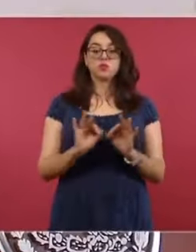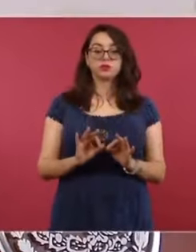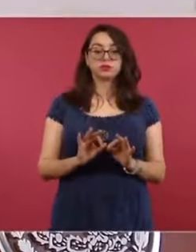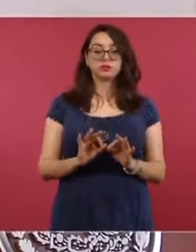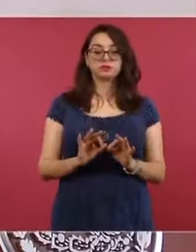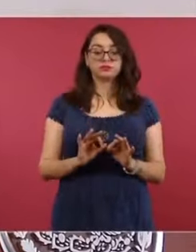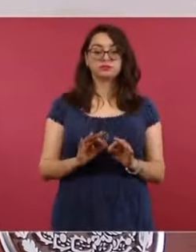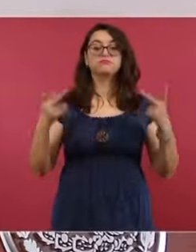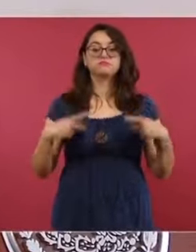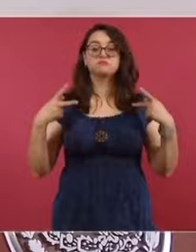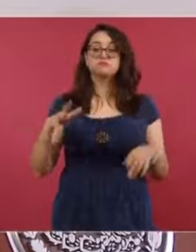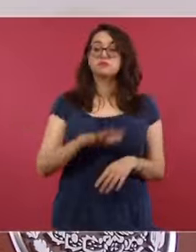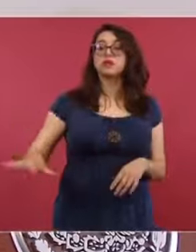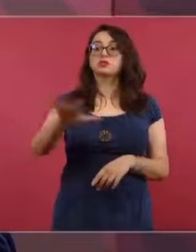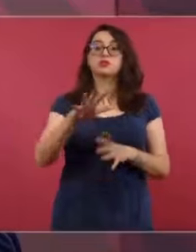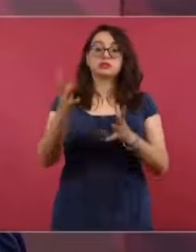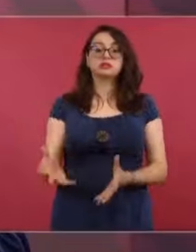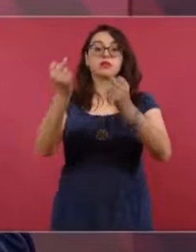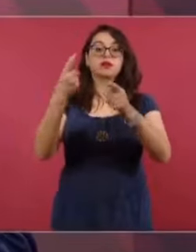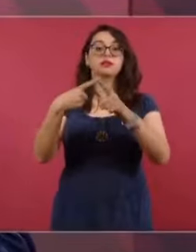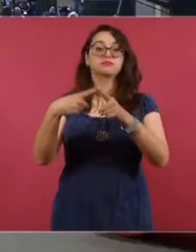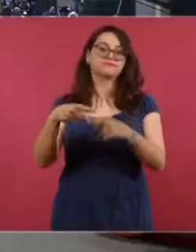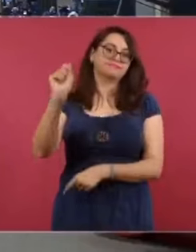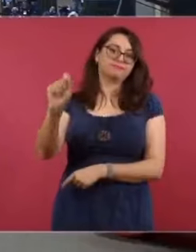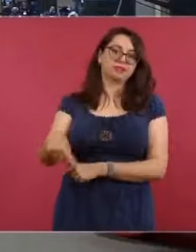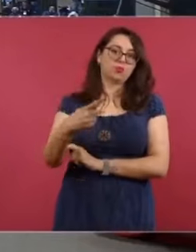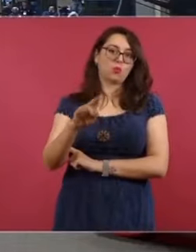el pueblo puede salvar al pueblo.